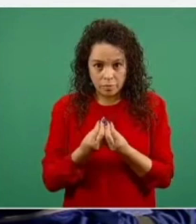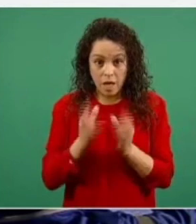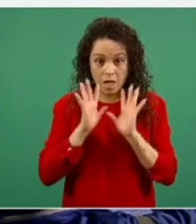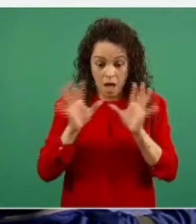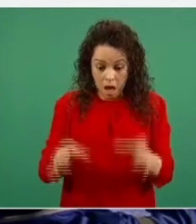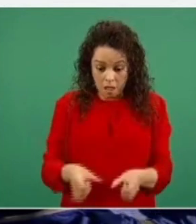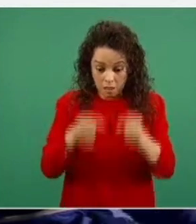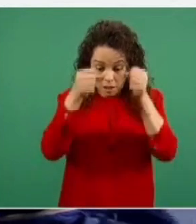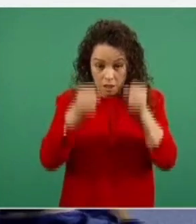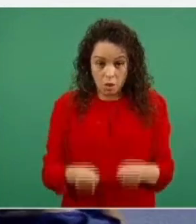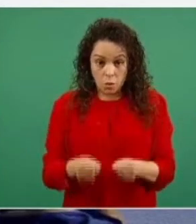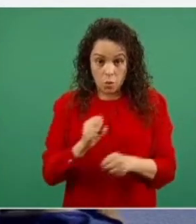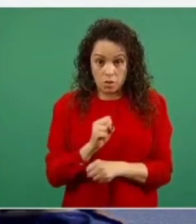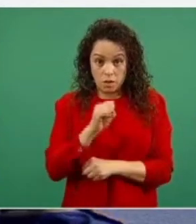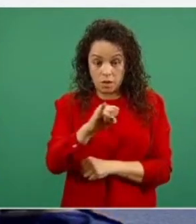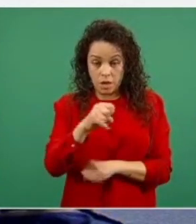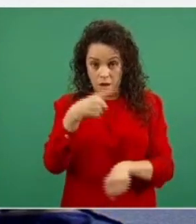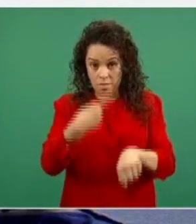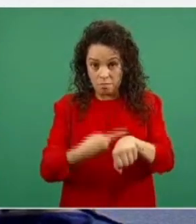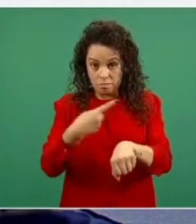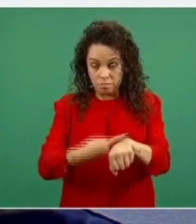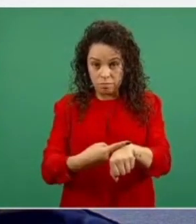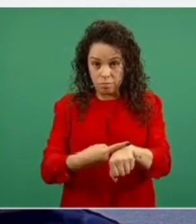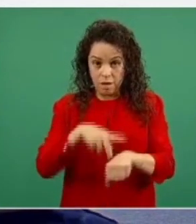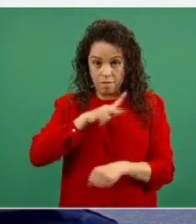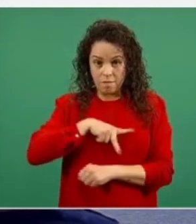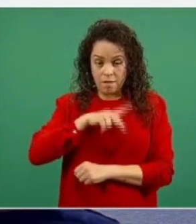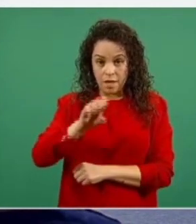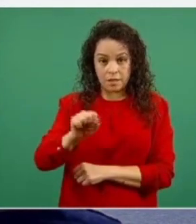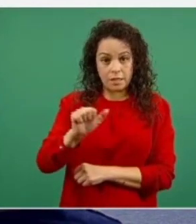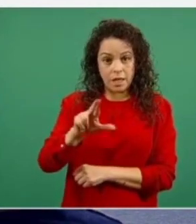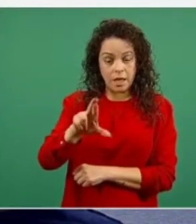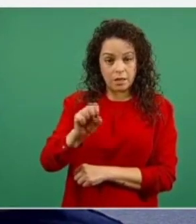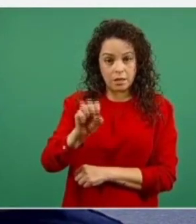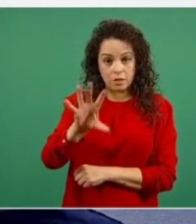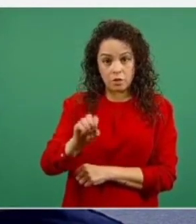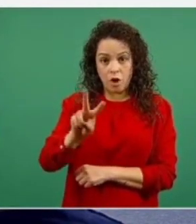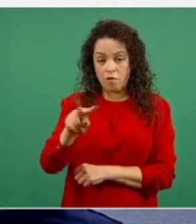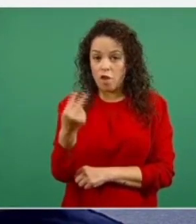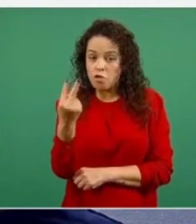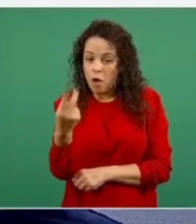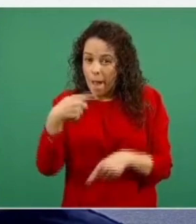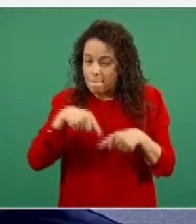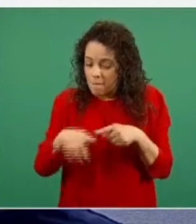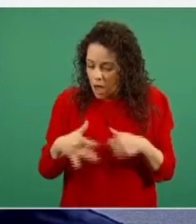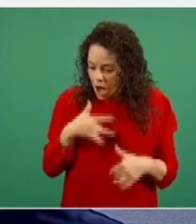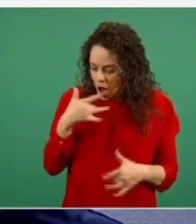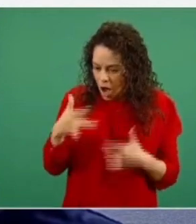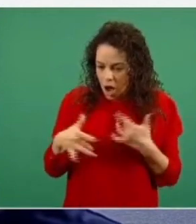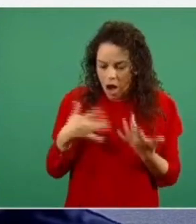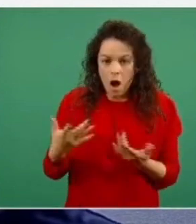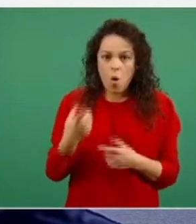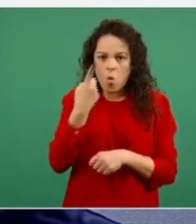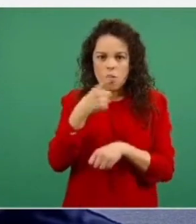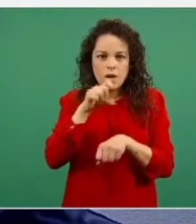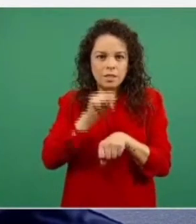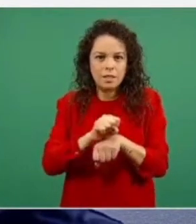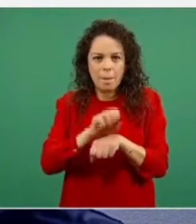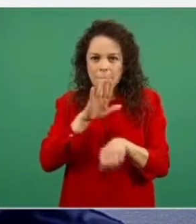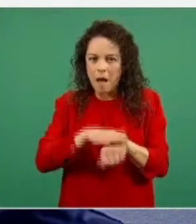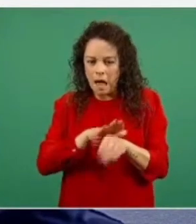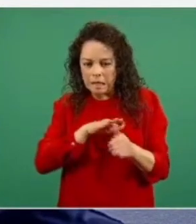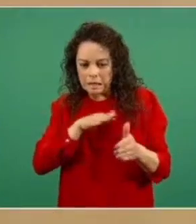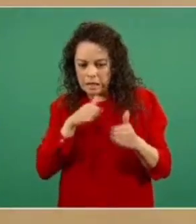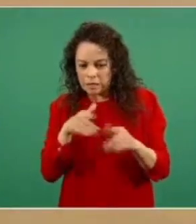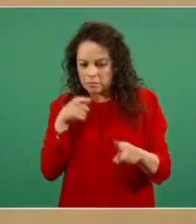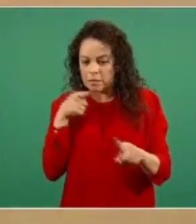confirmaron positivas al virus SARS-CoV-2, que iniciaron síntomas en una semana específica, y